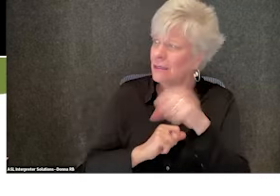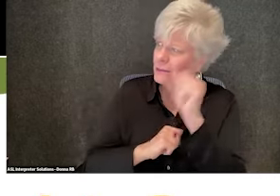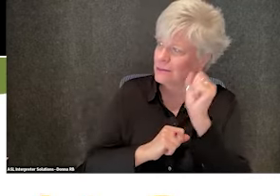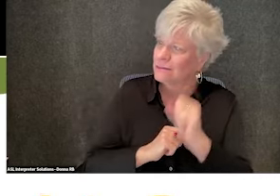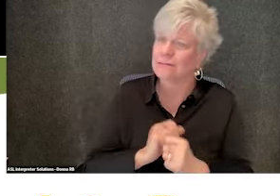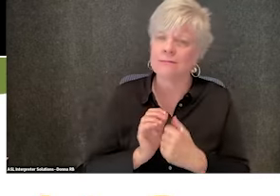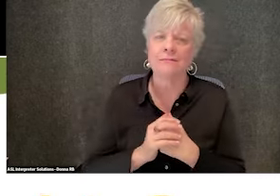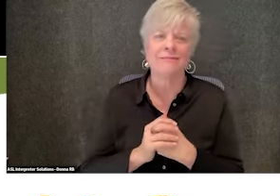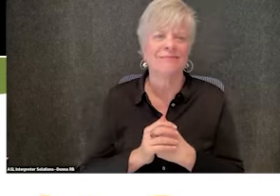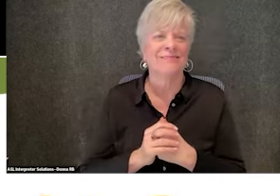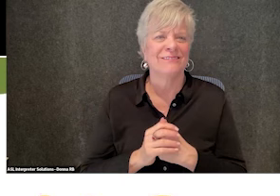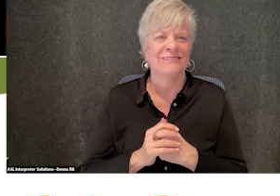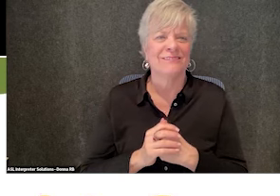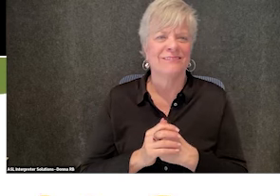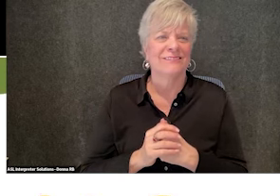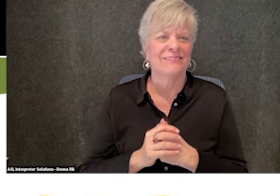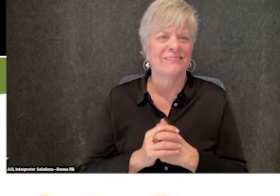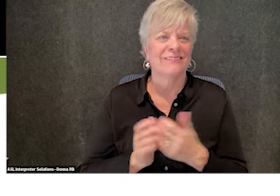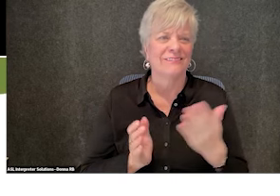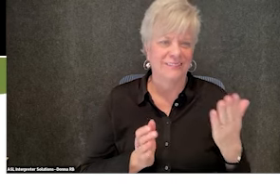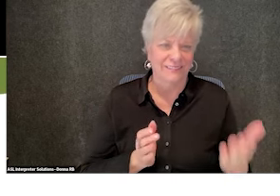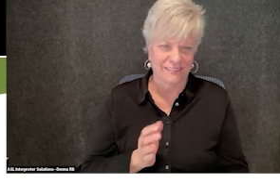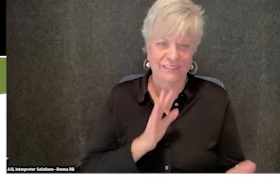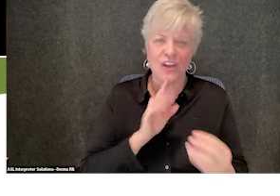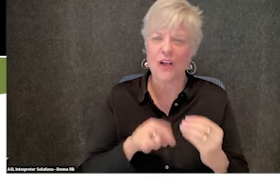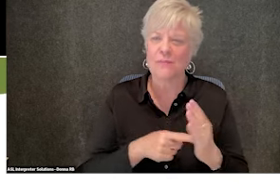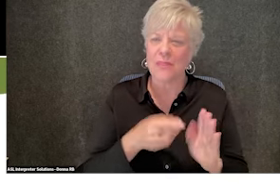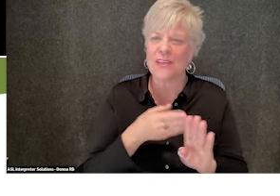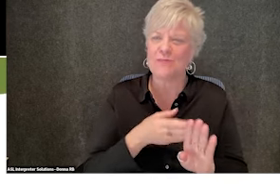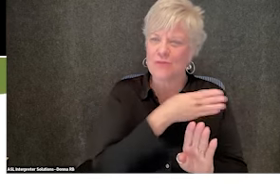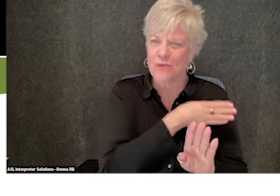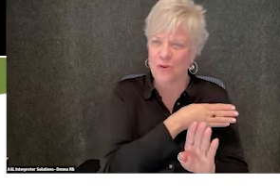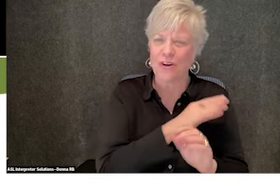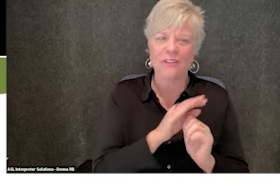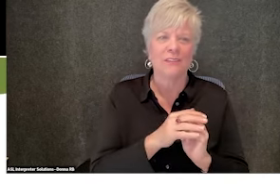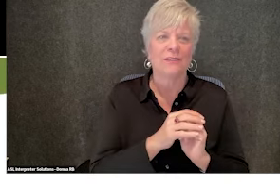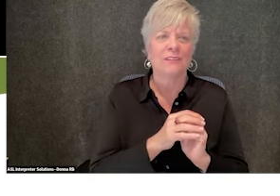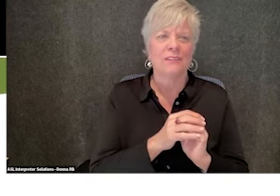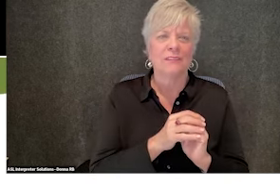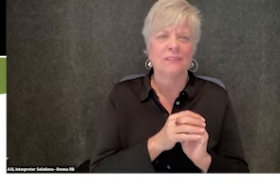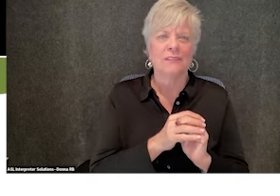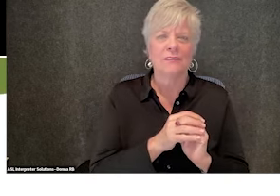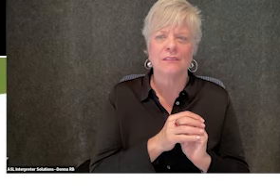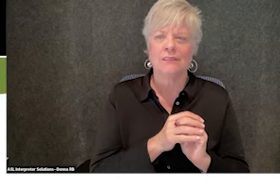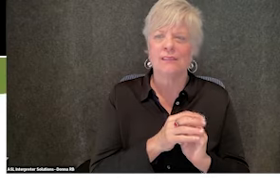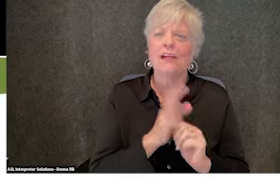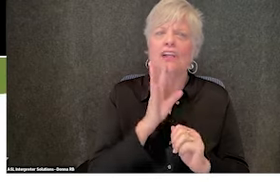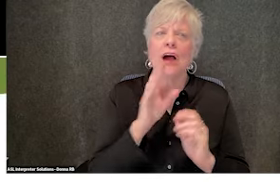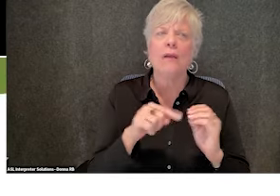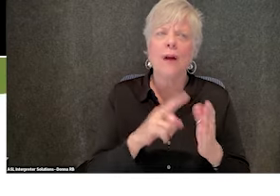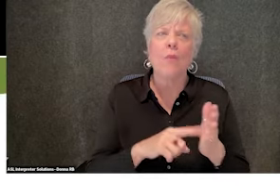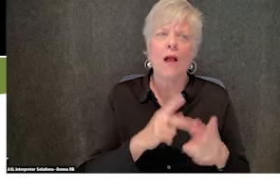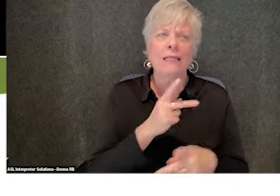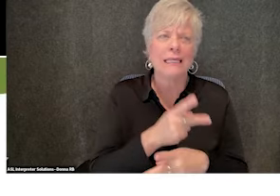mantener sano y salvo a las personas. O sea, hemos visto que las personas que son más autodeterminados, o sea, que son